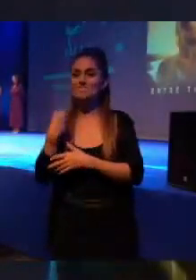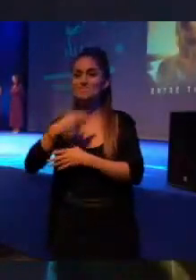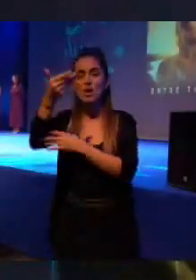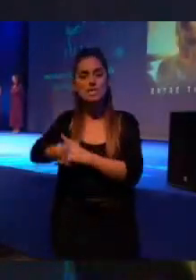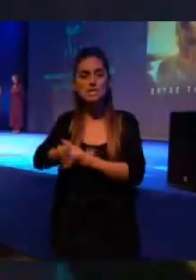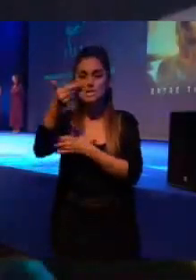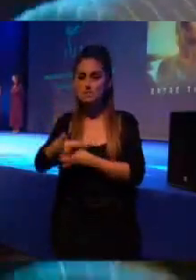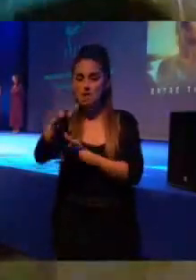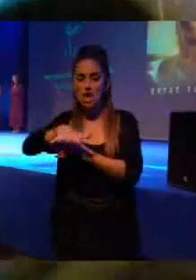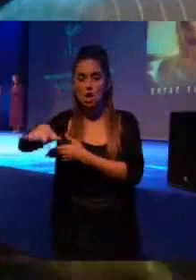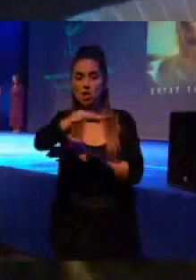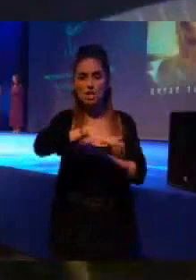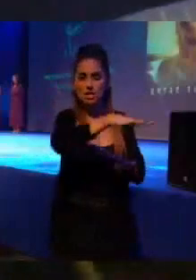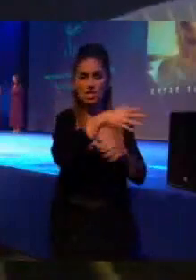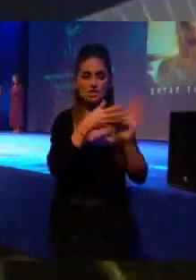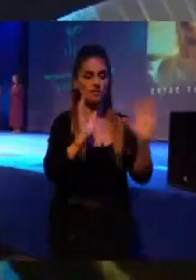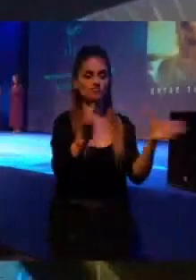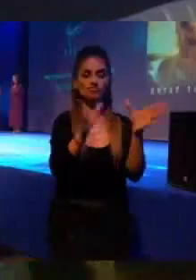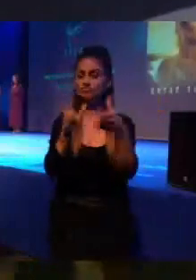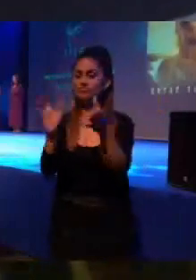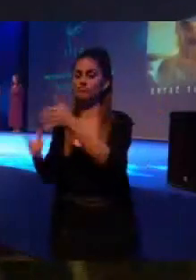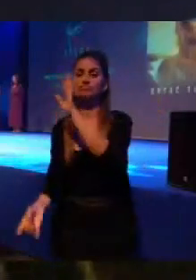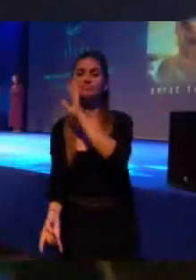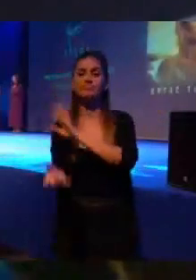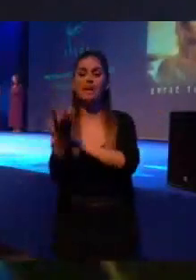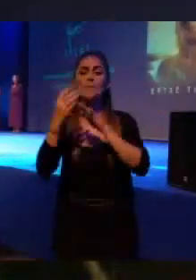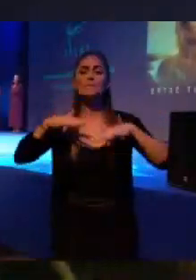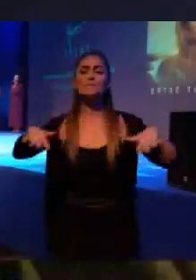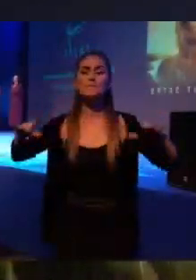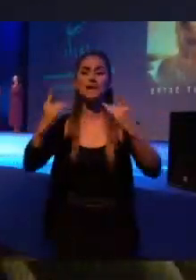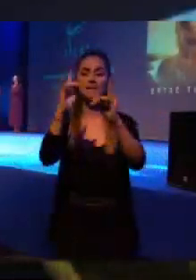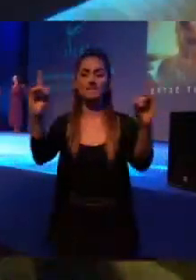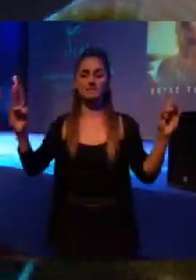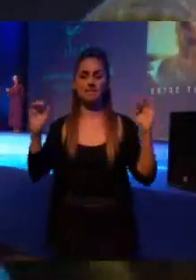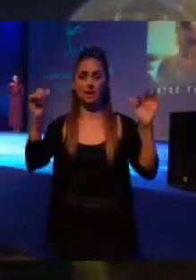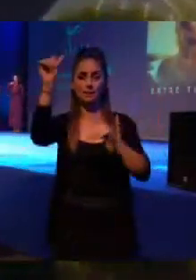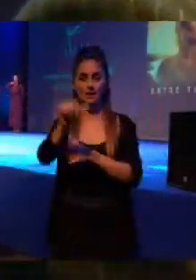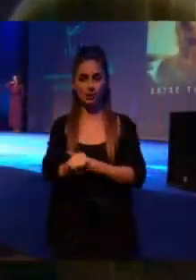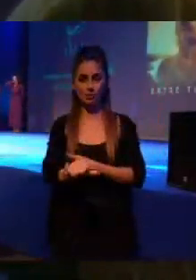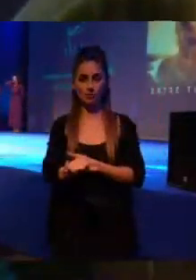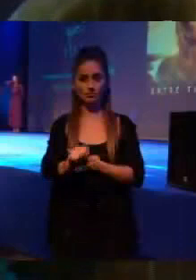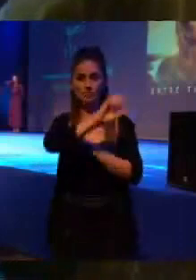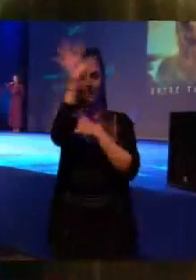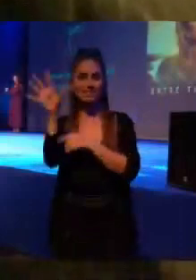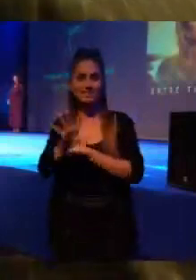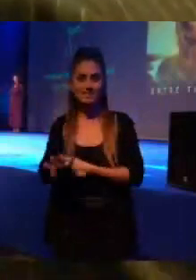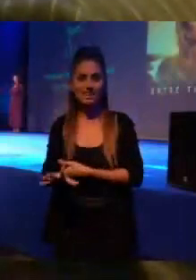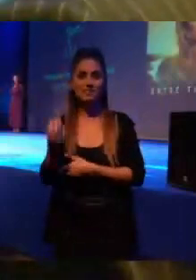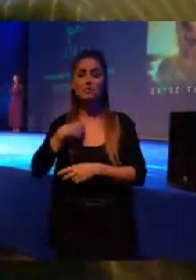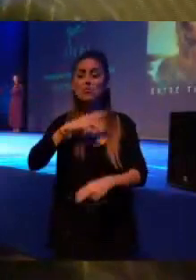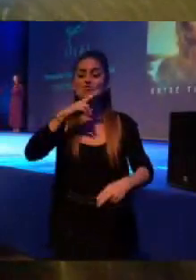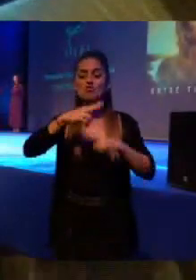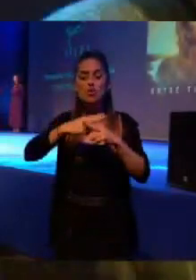las localizaciones. El conjunto de todas ellas forma el paisaje de la película. El nombre propio de esta serie es Entre